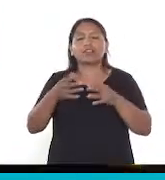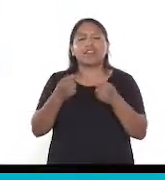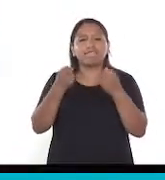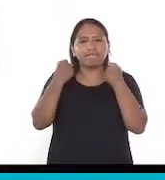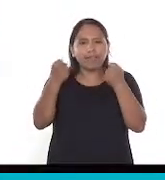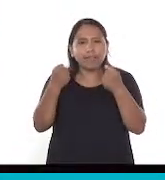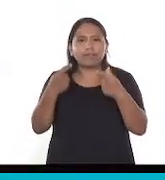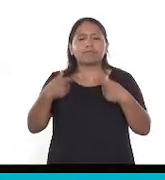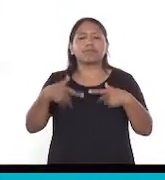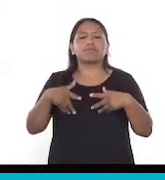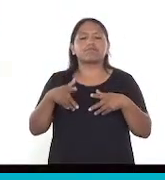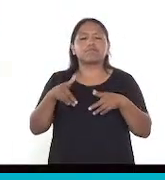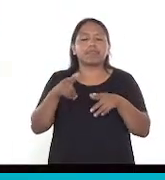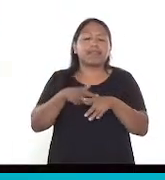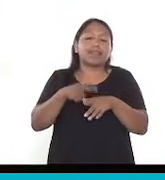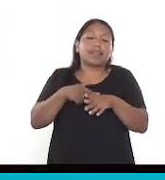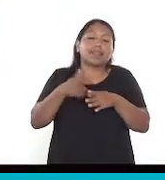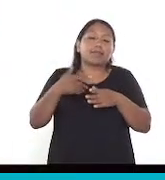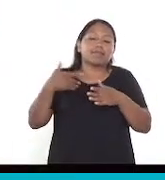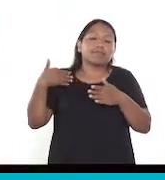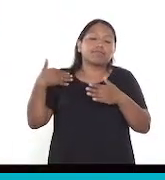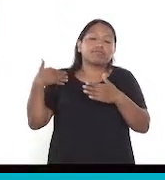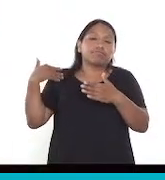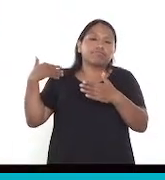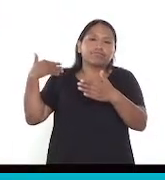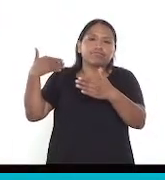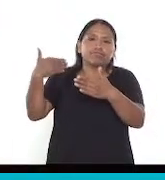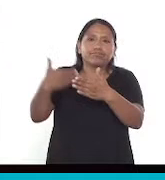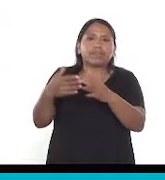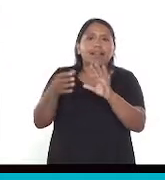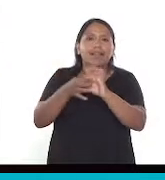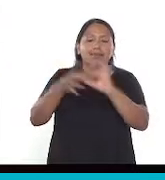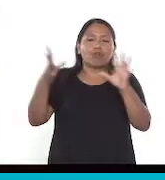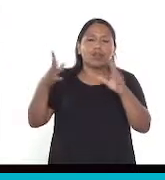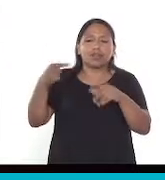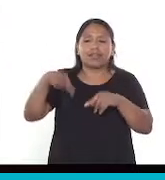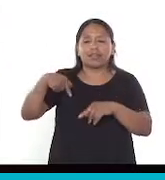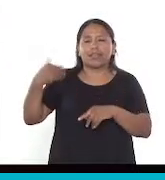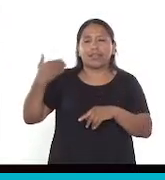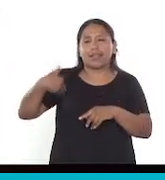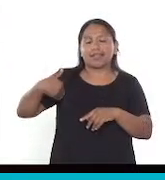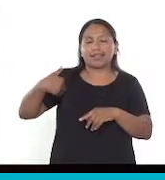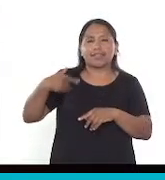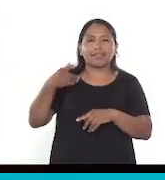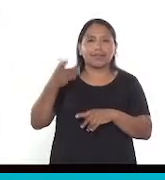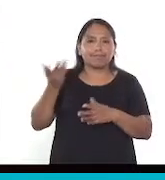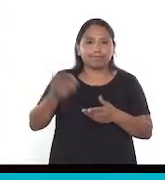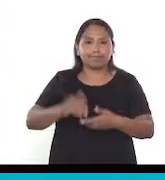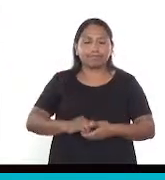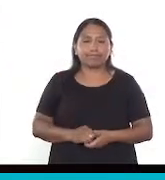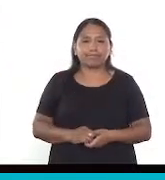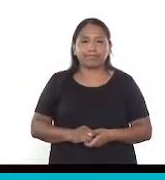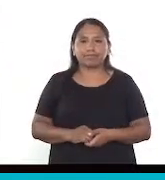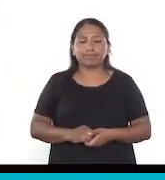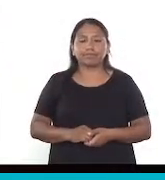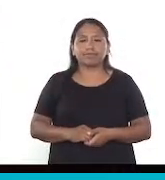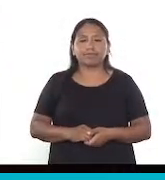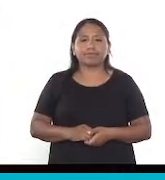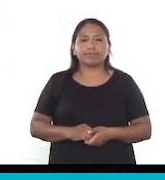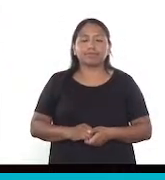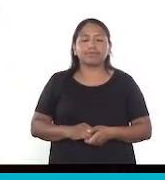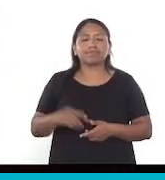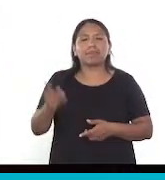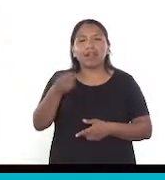de la etapa más larga de vida democrática que nuestra nación ha conocido para